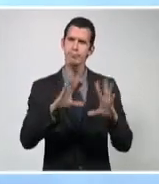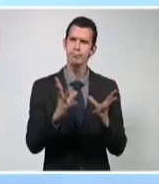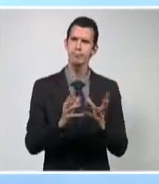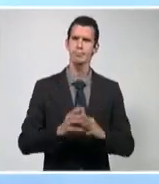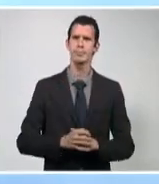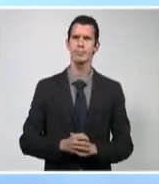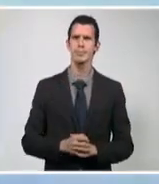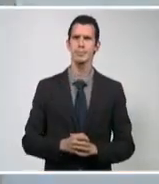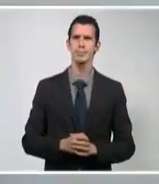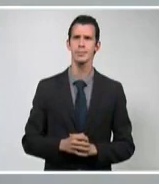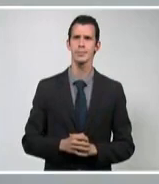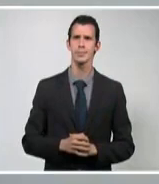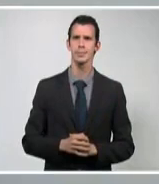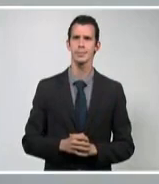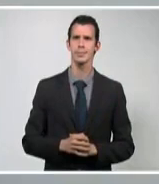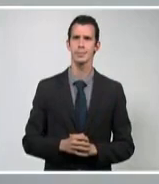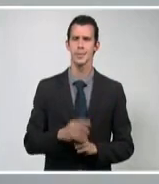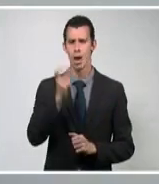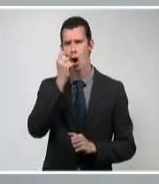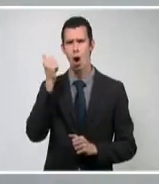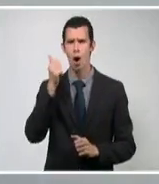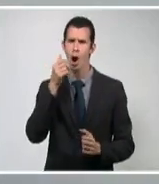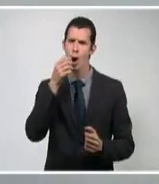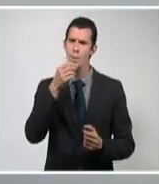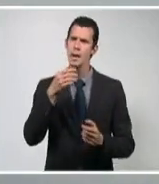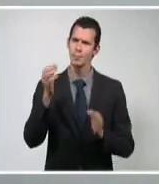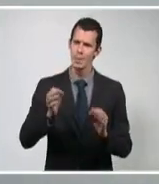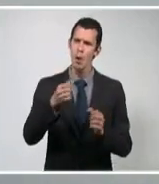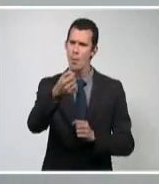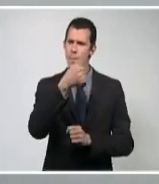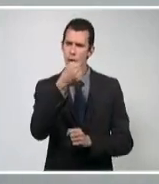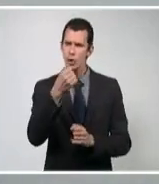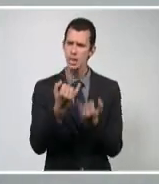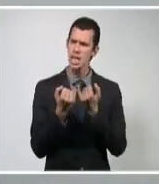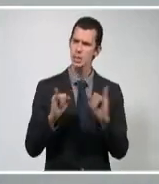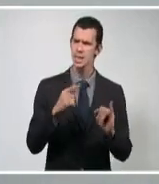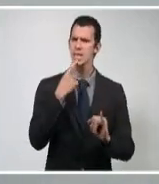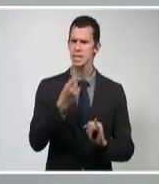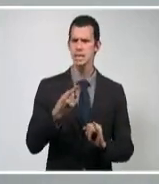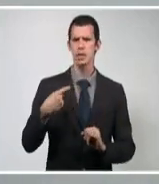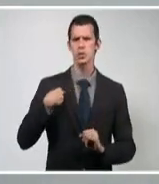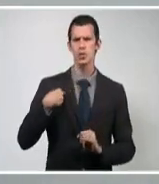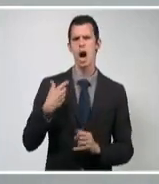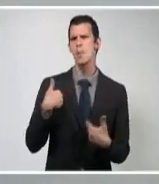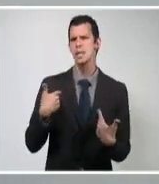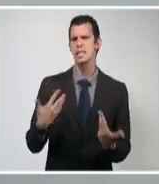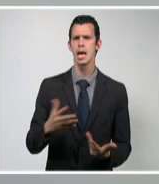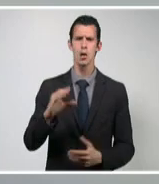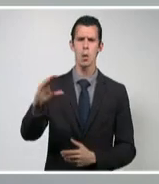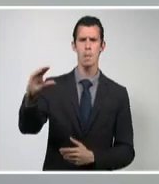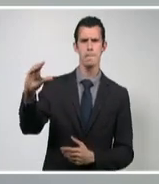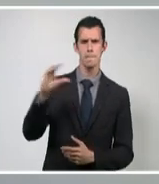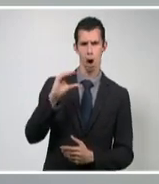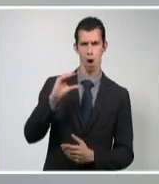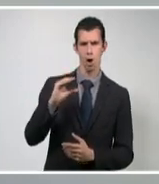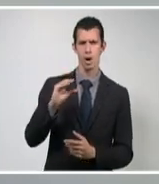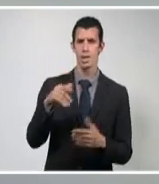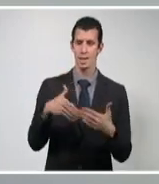que él dijo. Adelante. Mis honorarios por hacer el trabajo de reportero. Ese día